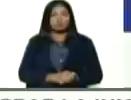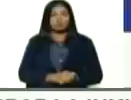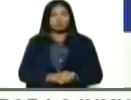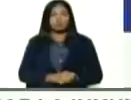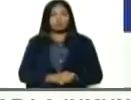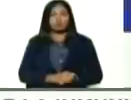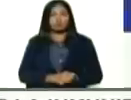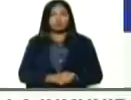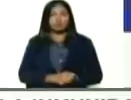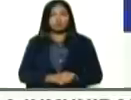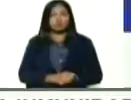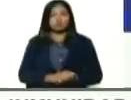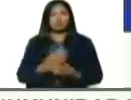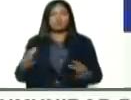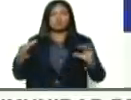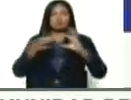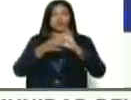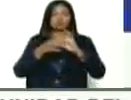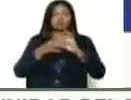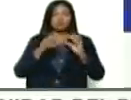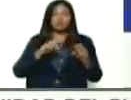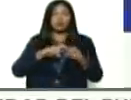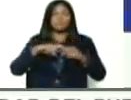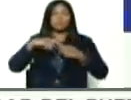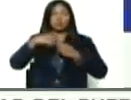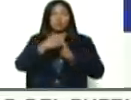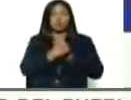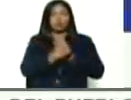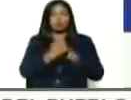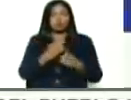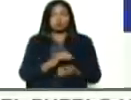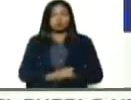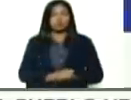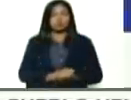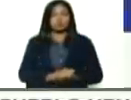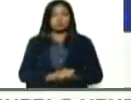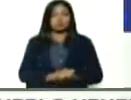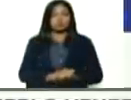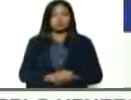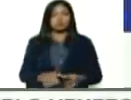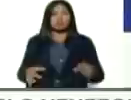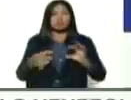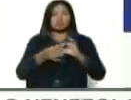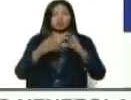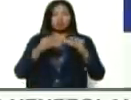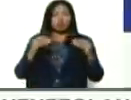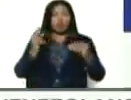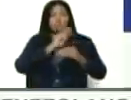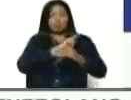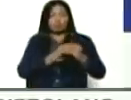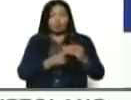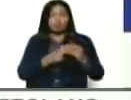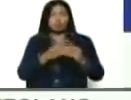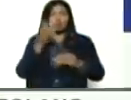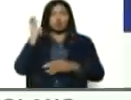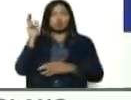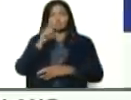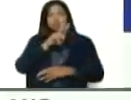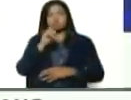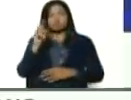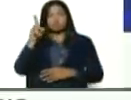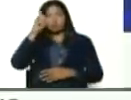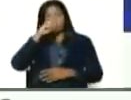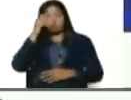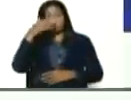y la gran alianza del gran polo patriótico y la gran alianza de todas las fuerzas del congreso bicentenario de los